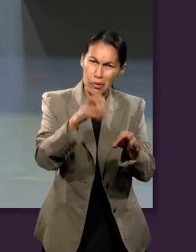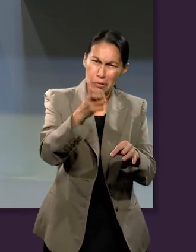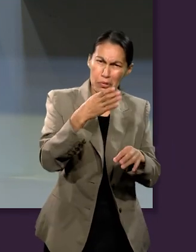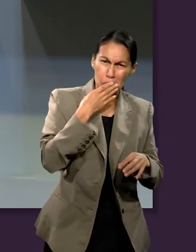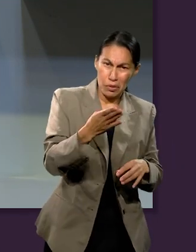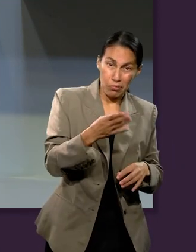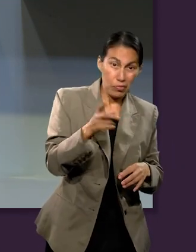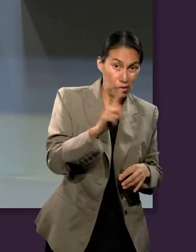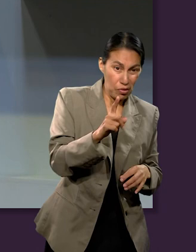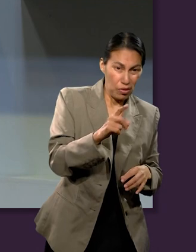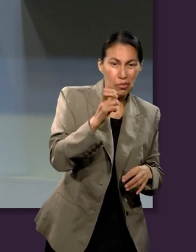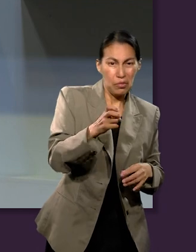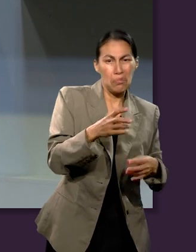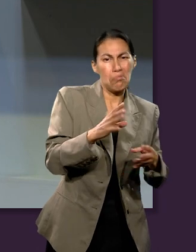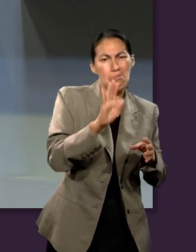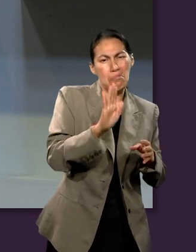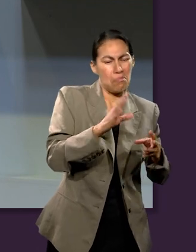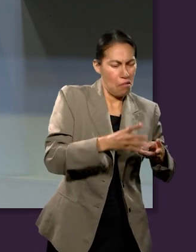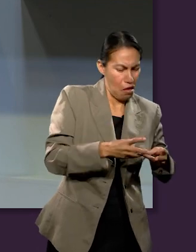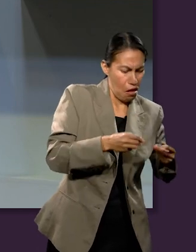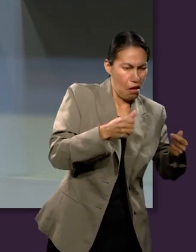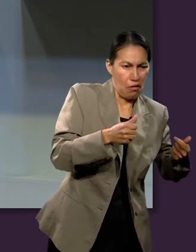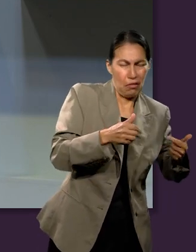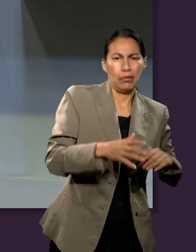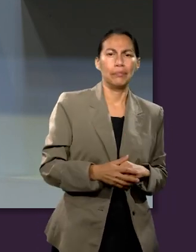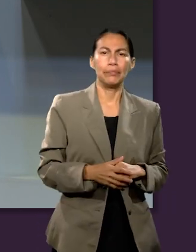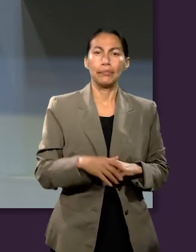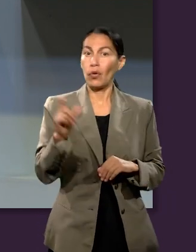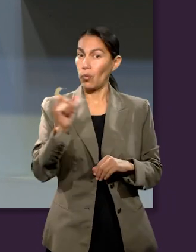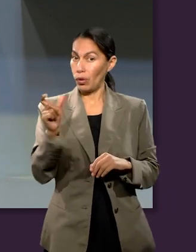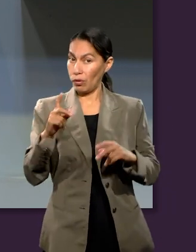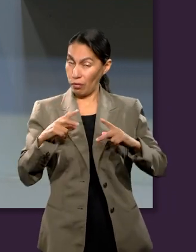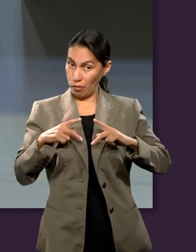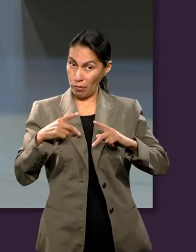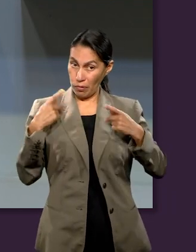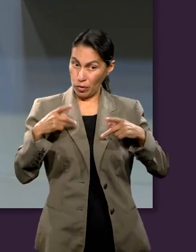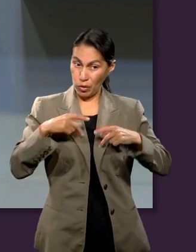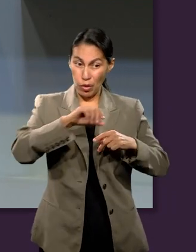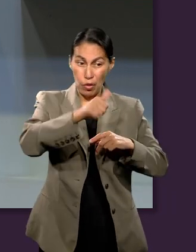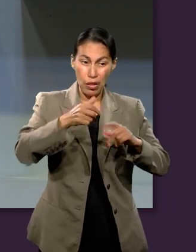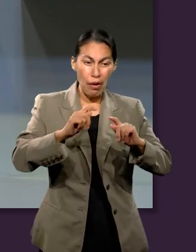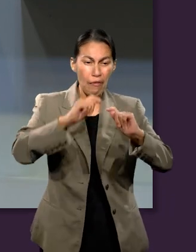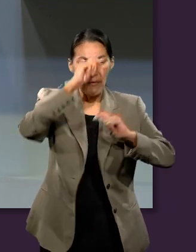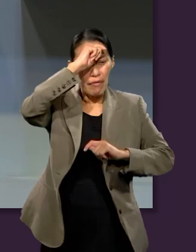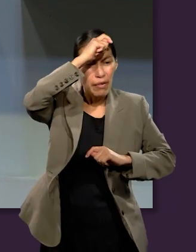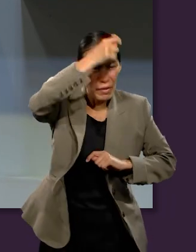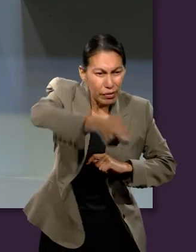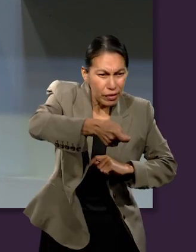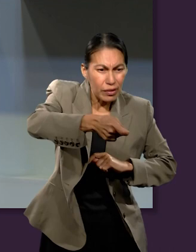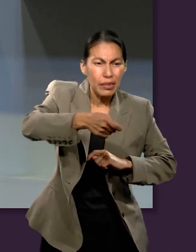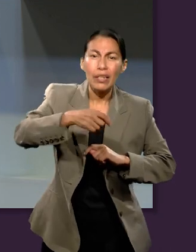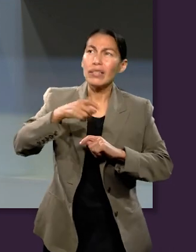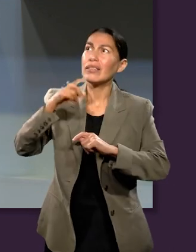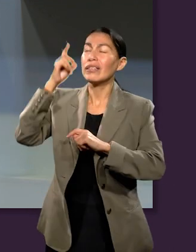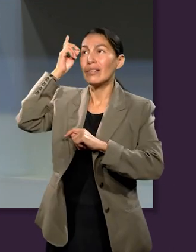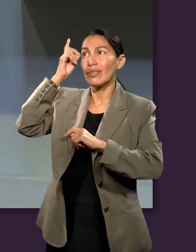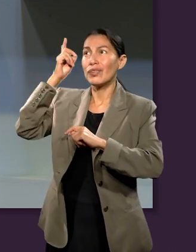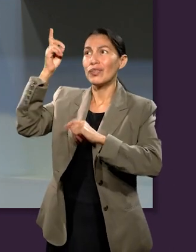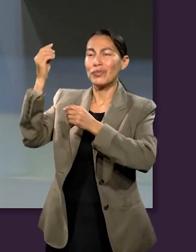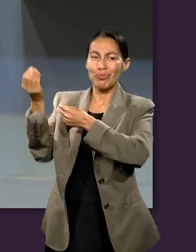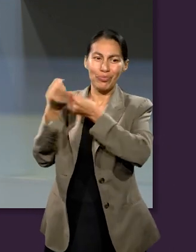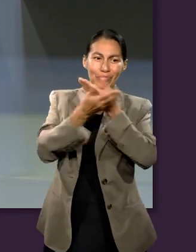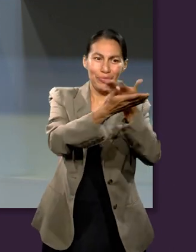que son importantes las necesidades de la vida del hogar de la familia bendecir a otros y hacer progresar la causa